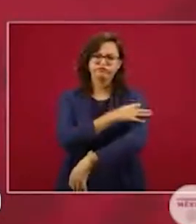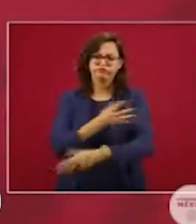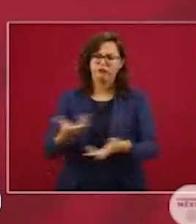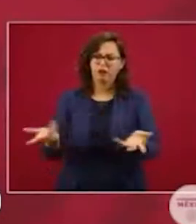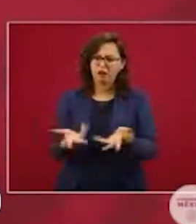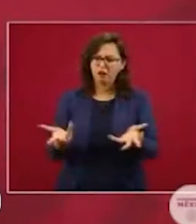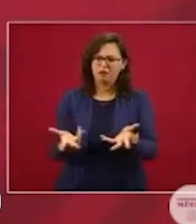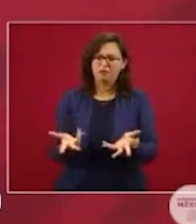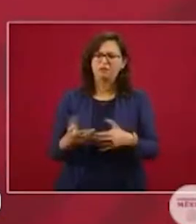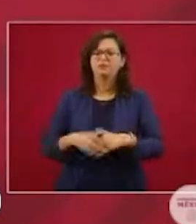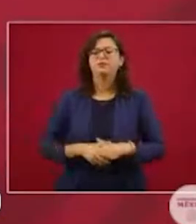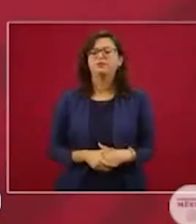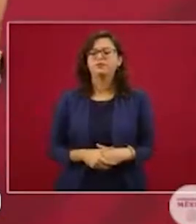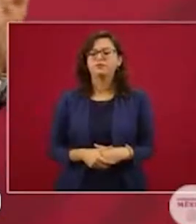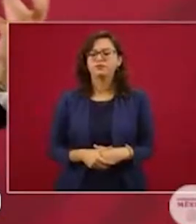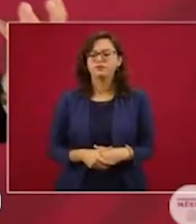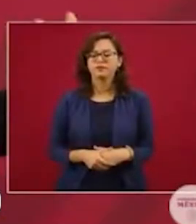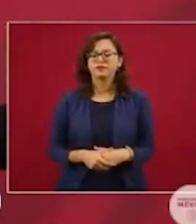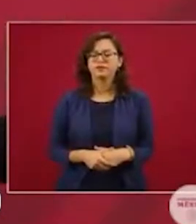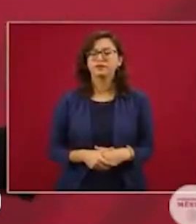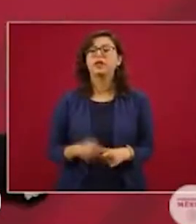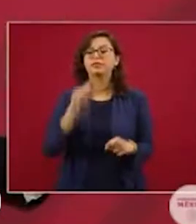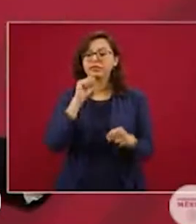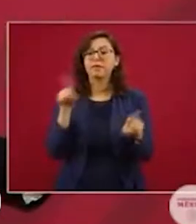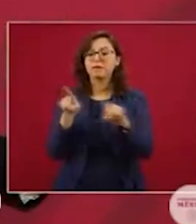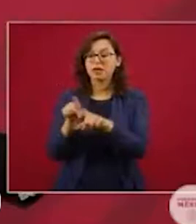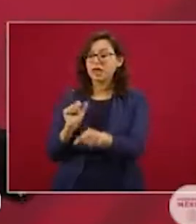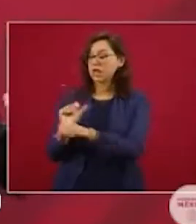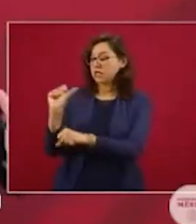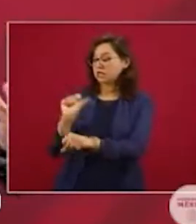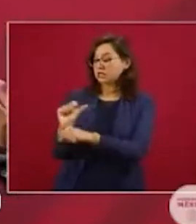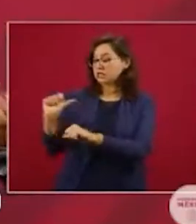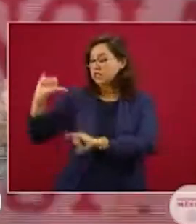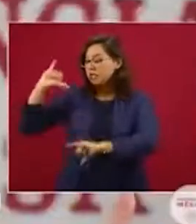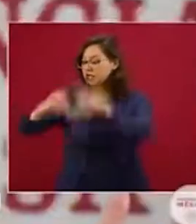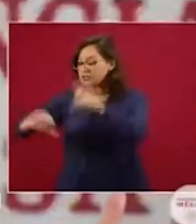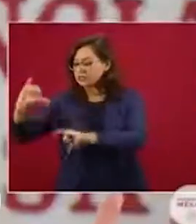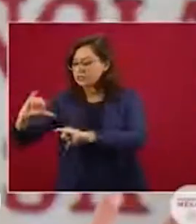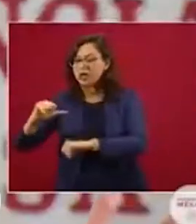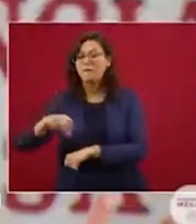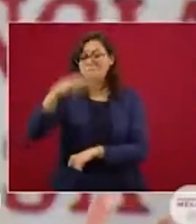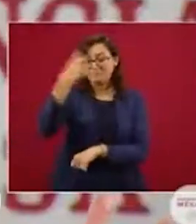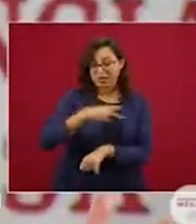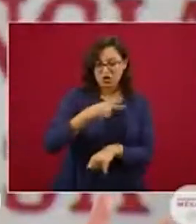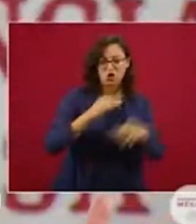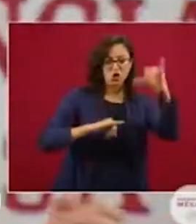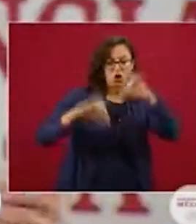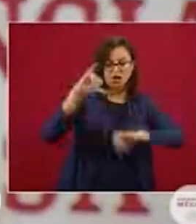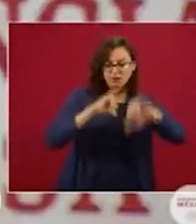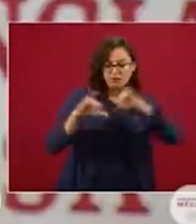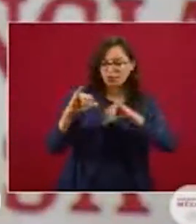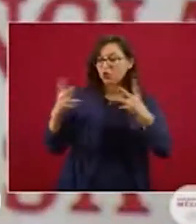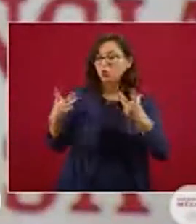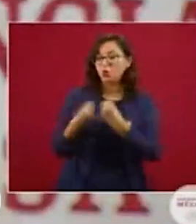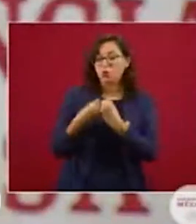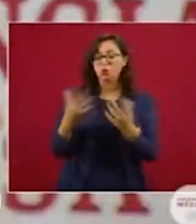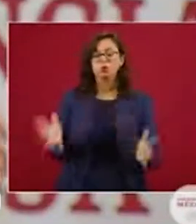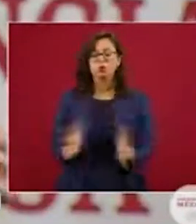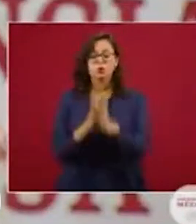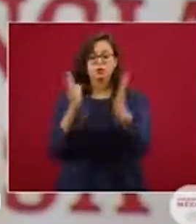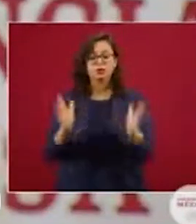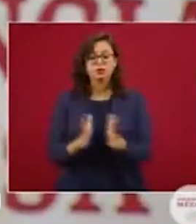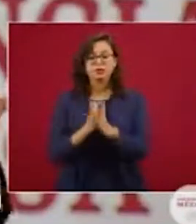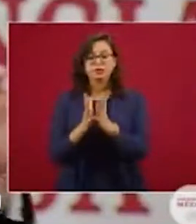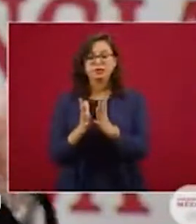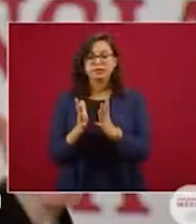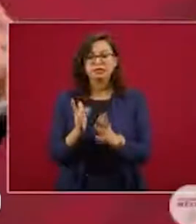participan un laboratorio en argentina un laboratorio en mexico es decir la cadena